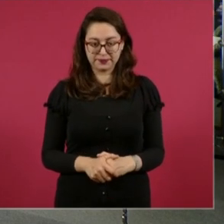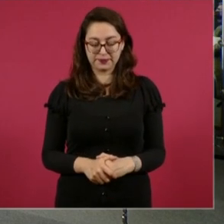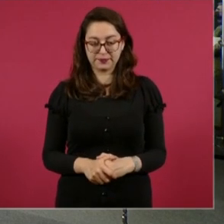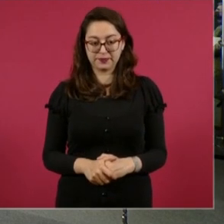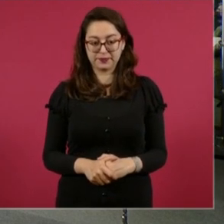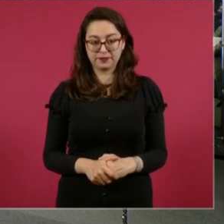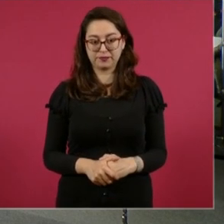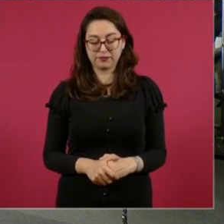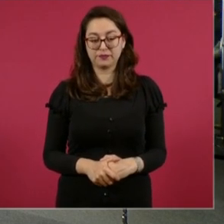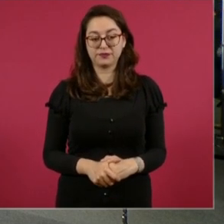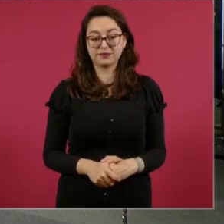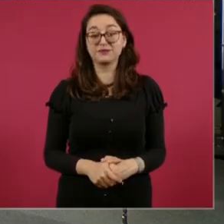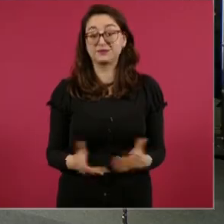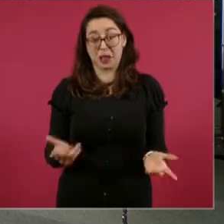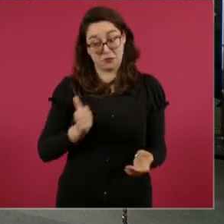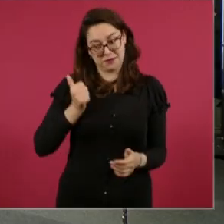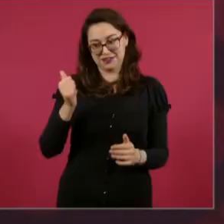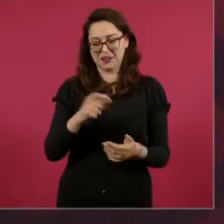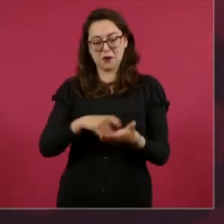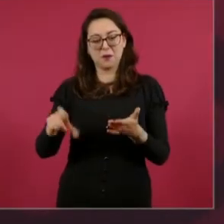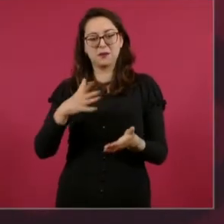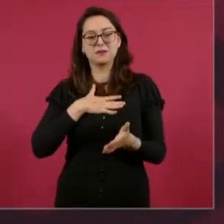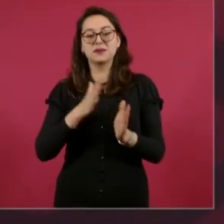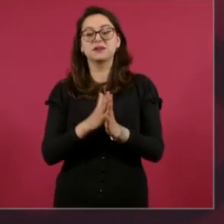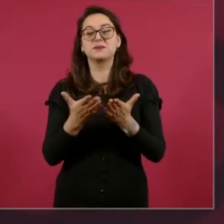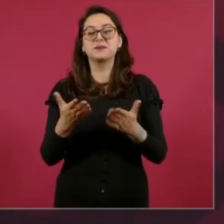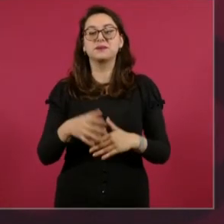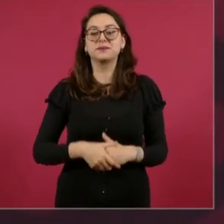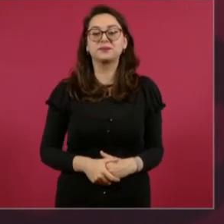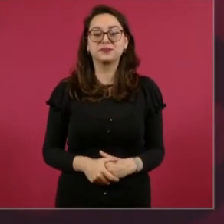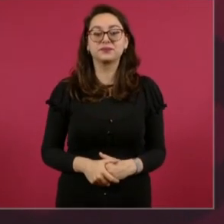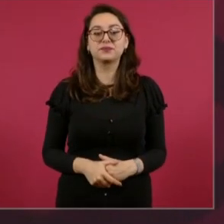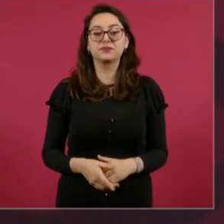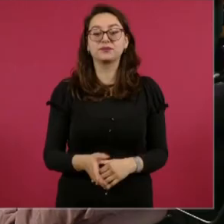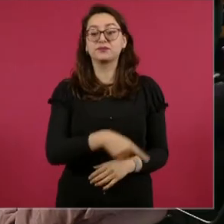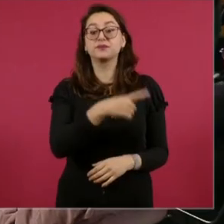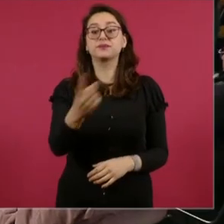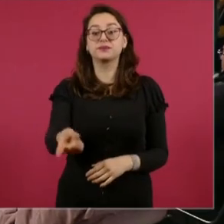están en el libro. Vamos, adelante.